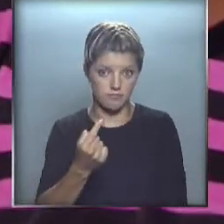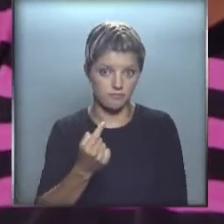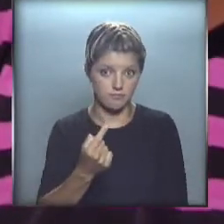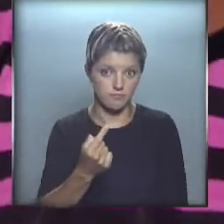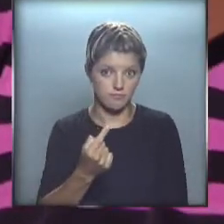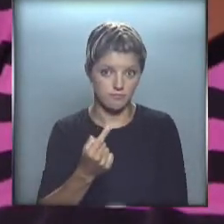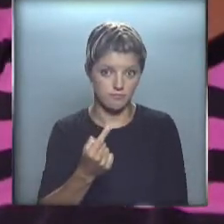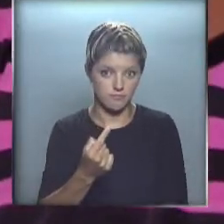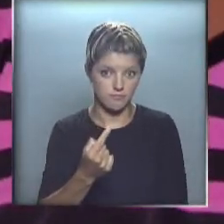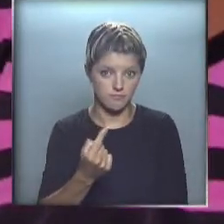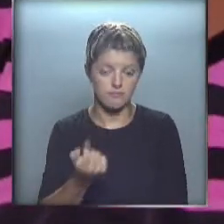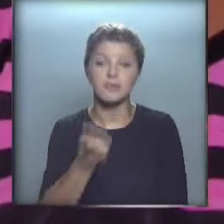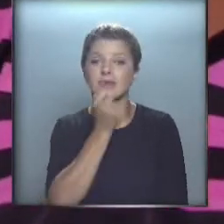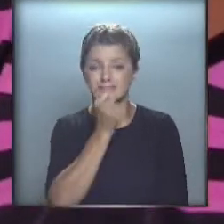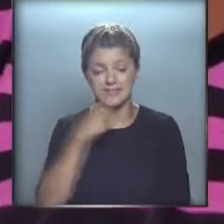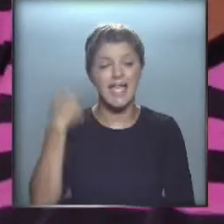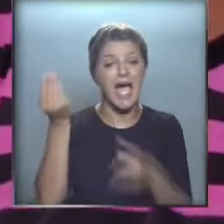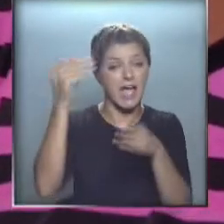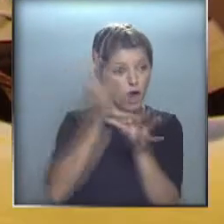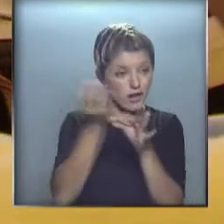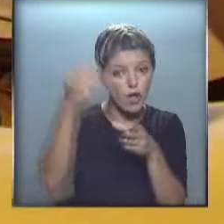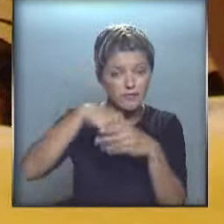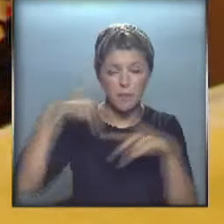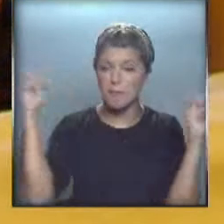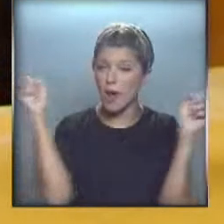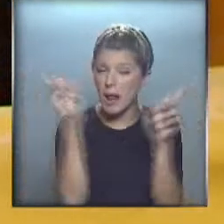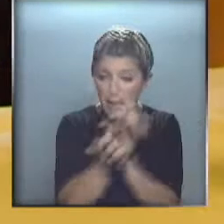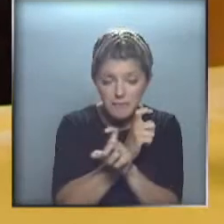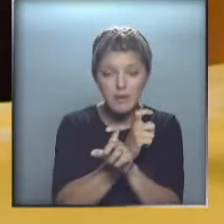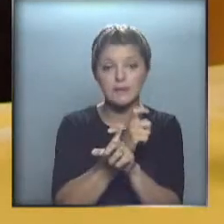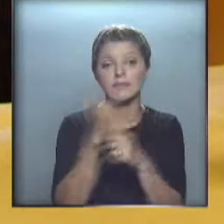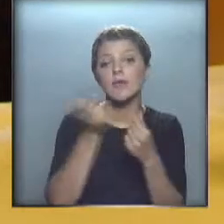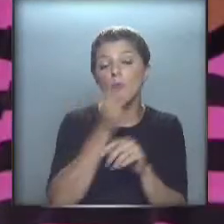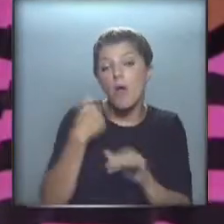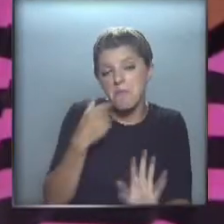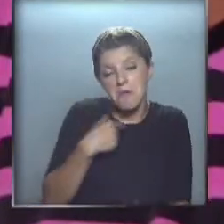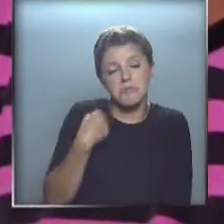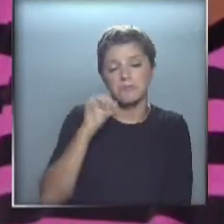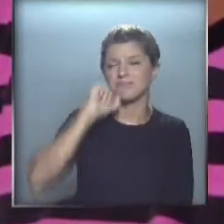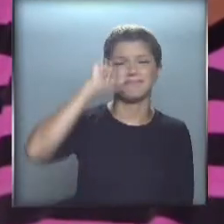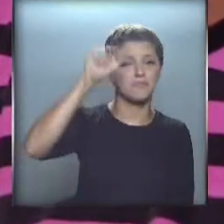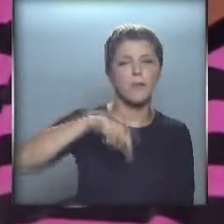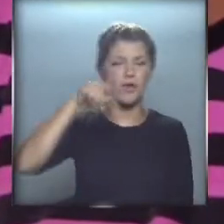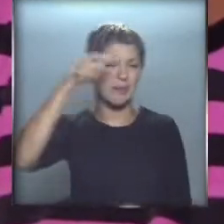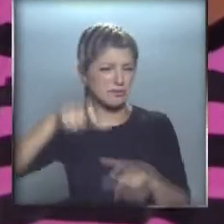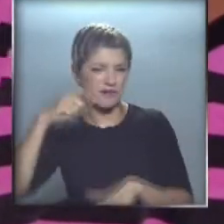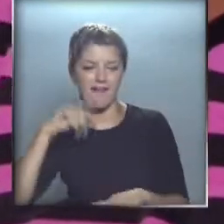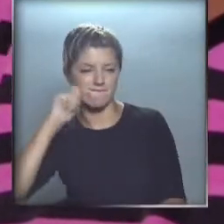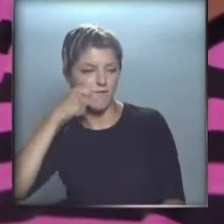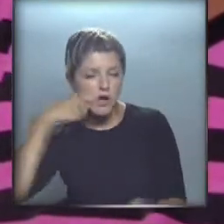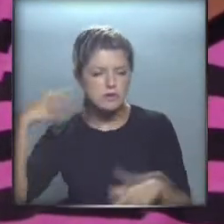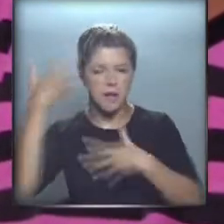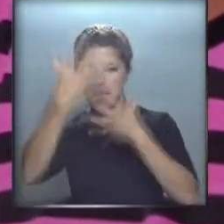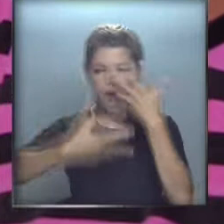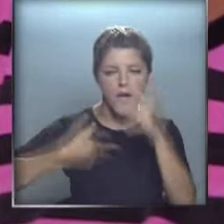cuando hay muchos problemas en el colegio, a veces vos no buscás y las personas te buscan porque le gustan el quilombo. Uh-huh. Y yo